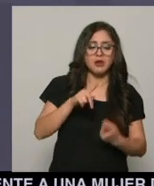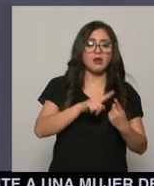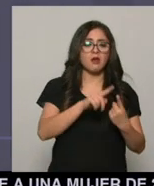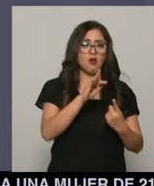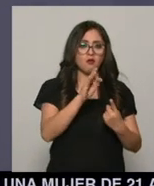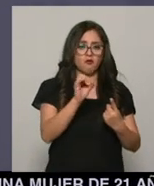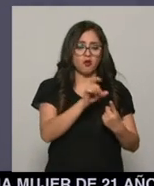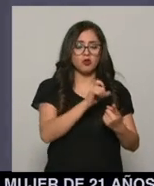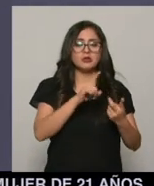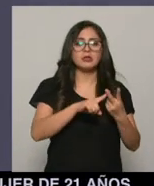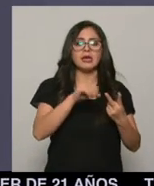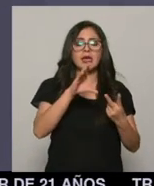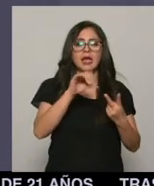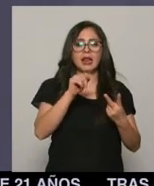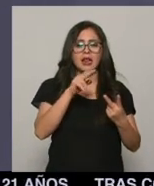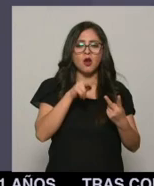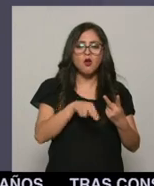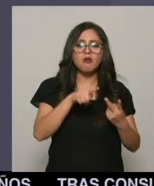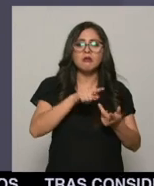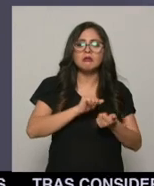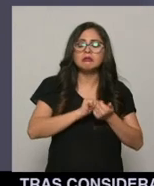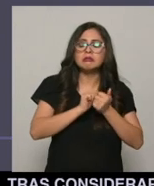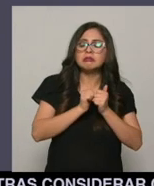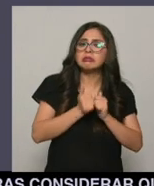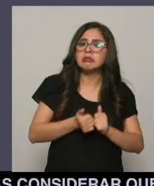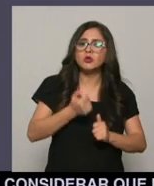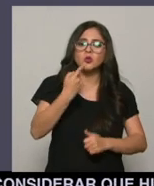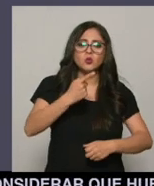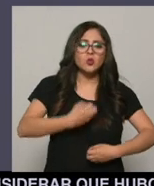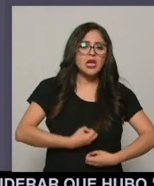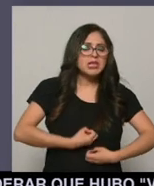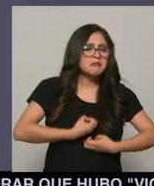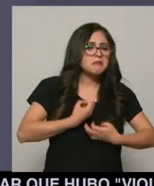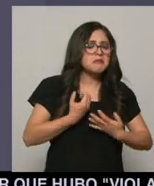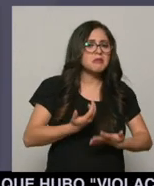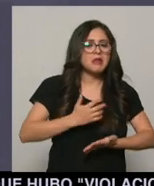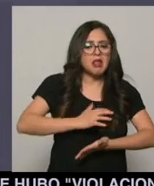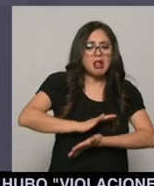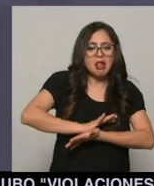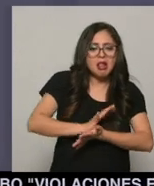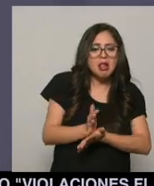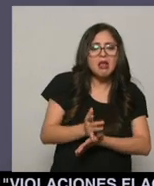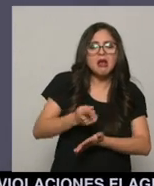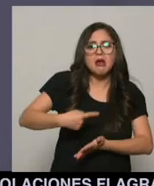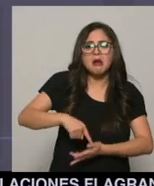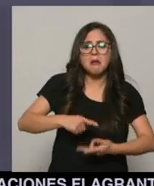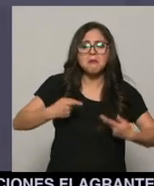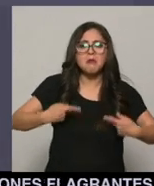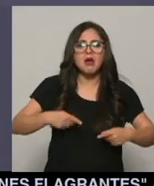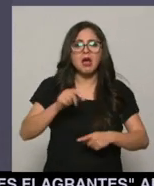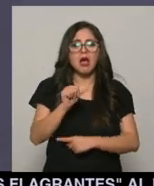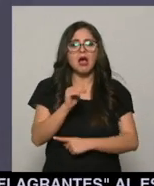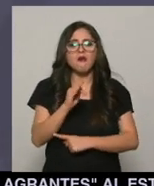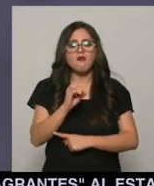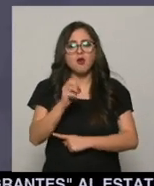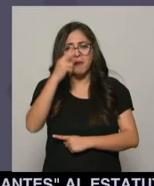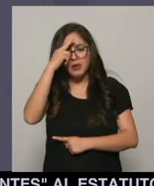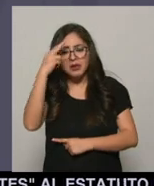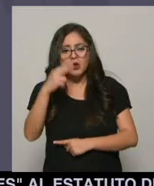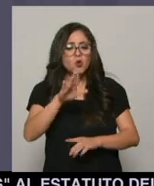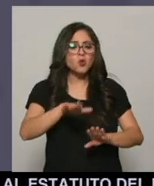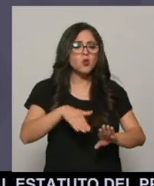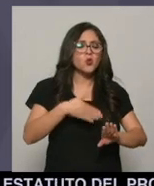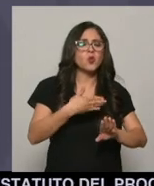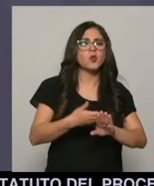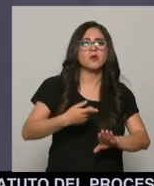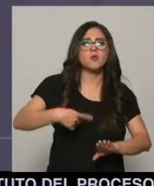tuvieron expresiones profundamente denigrantes, discriminatorias en contra de afromexicanos, en contra de mujeres, en